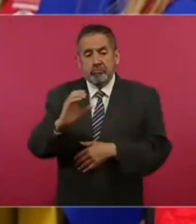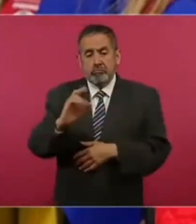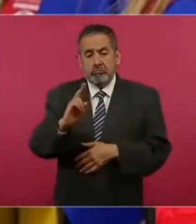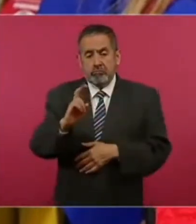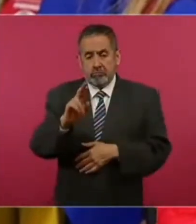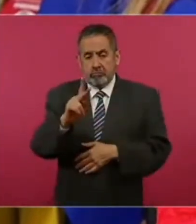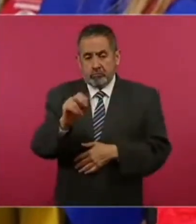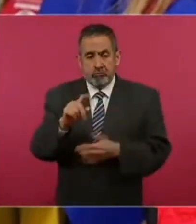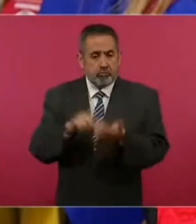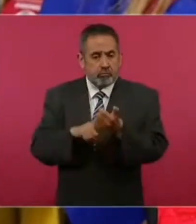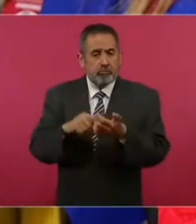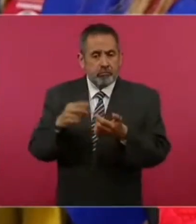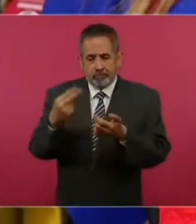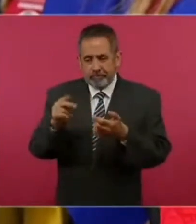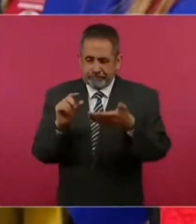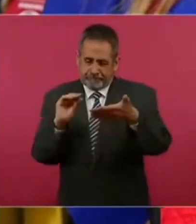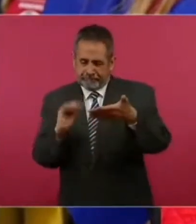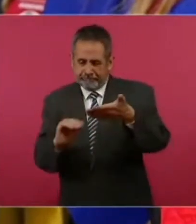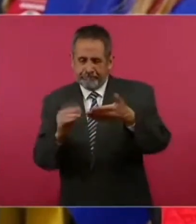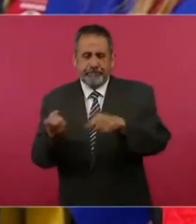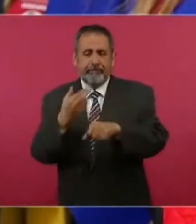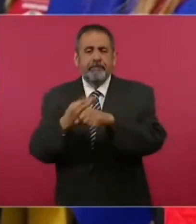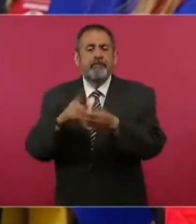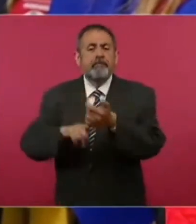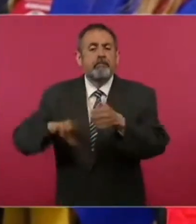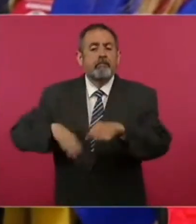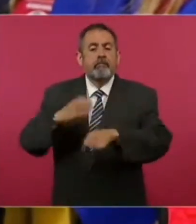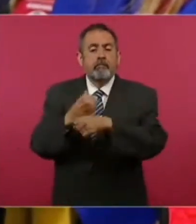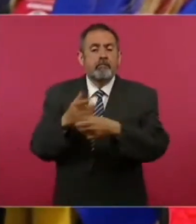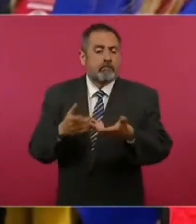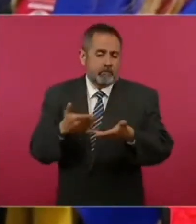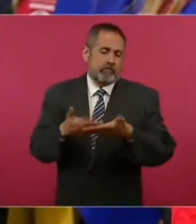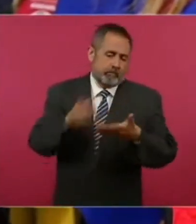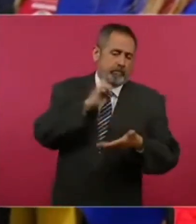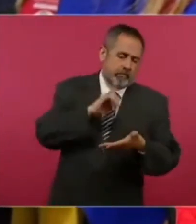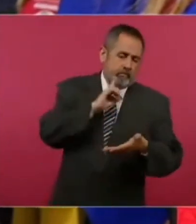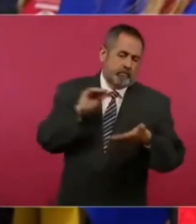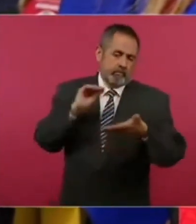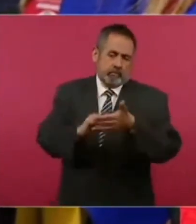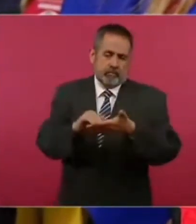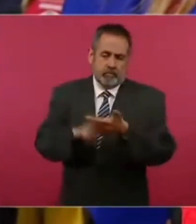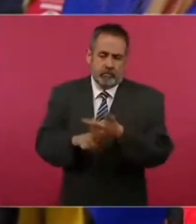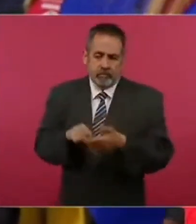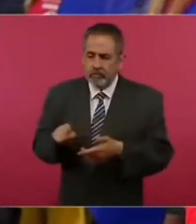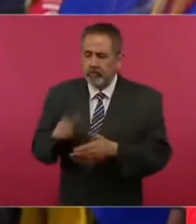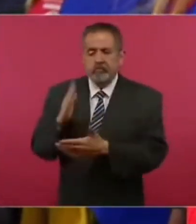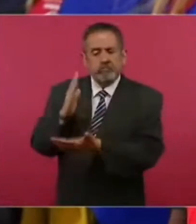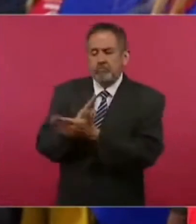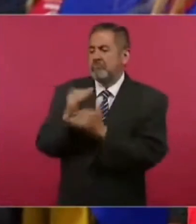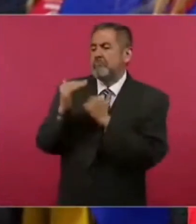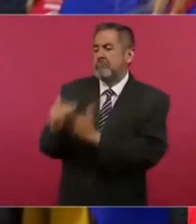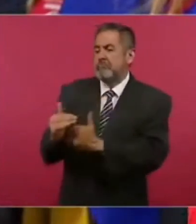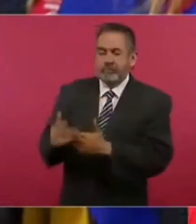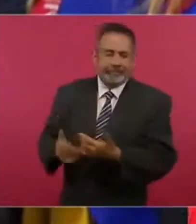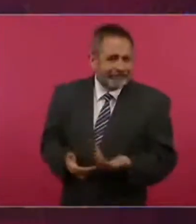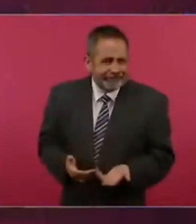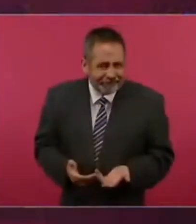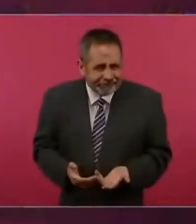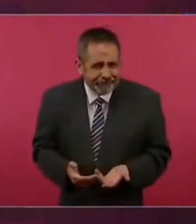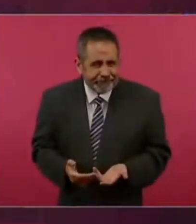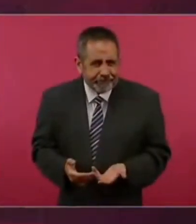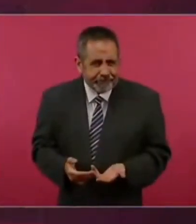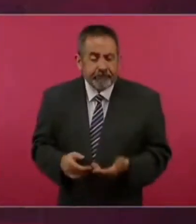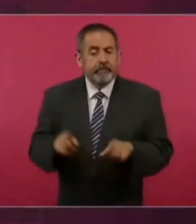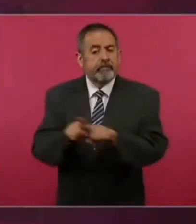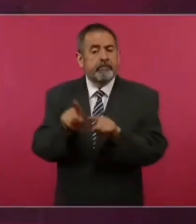CURP o el nombre del secretario de gobernación ahora secretaria de gobernación por eso es que no ha avanzado aunado a esto